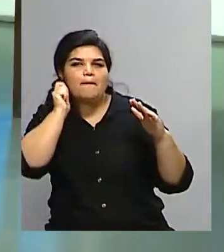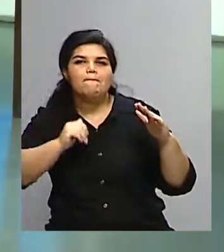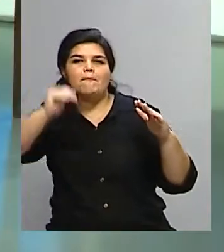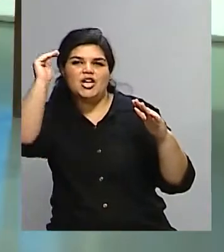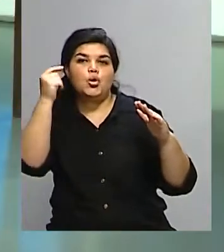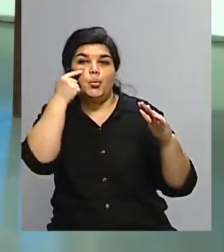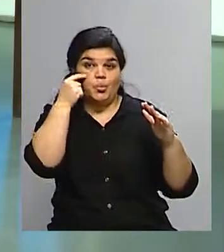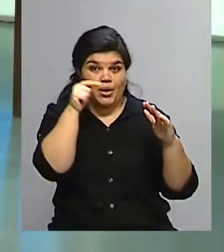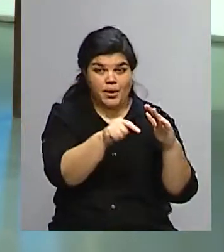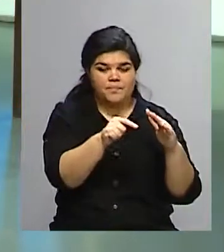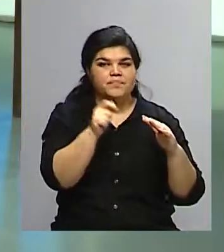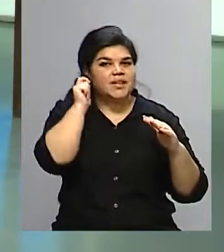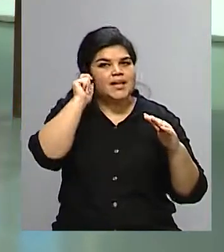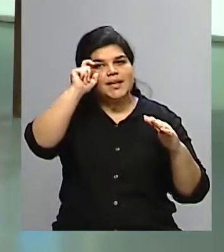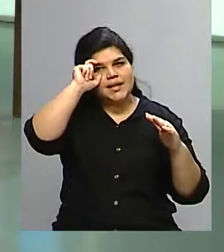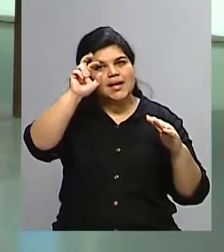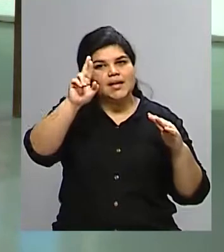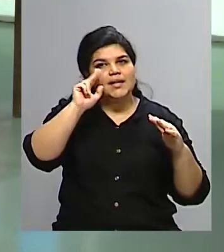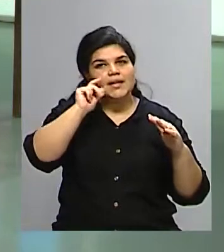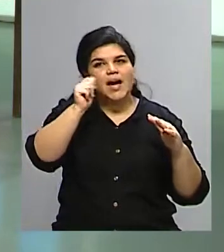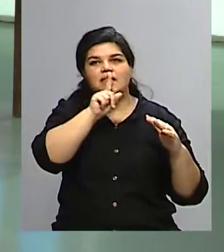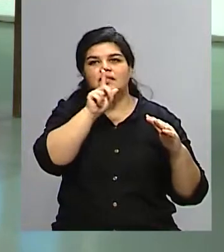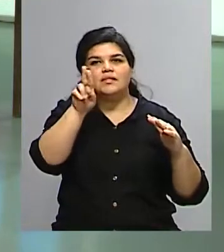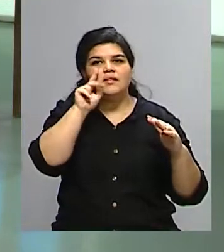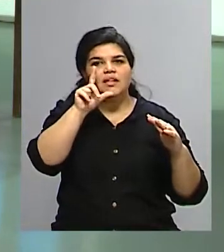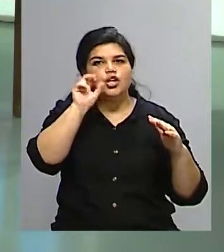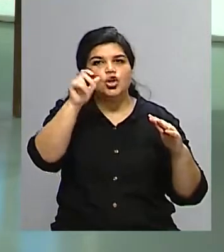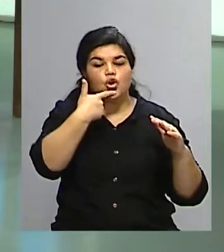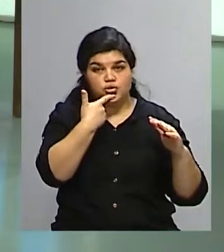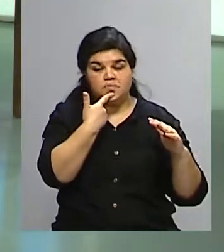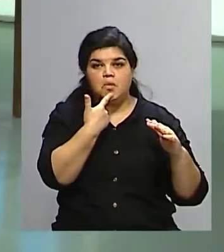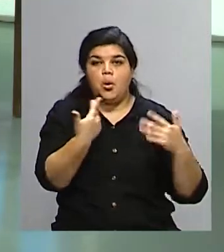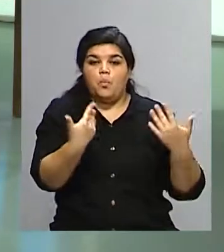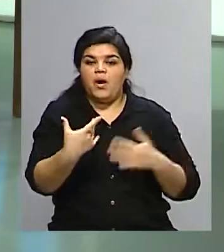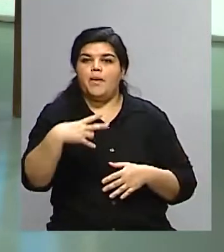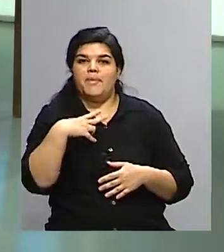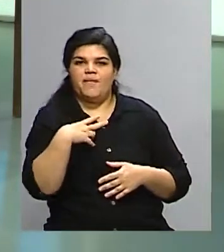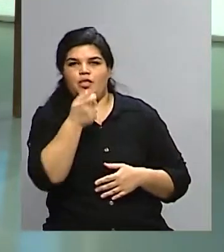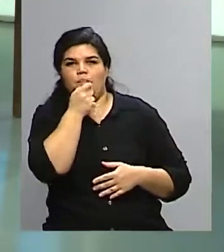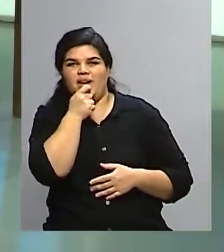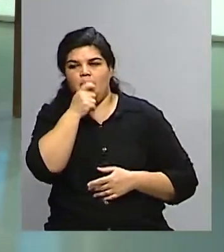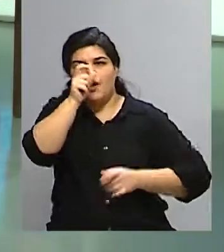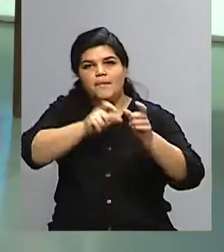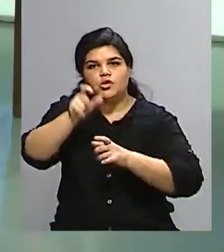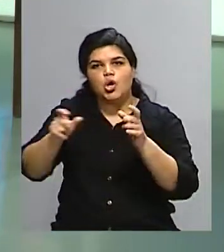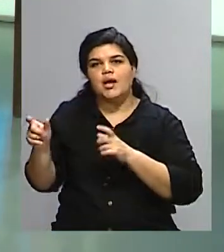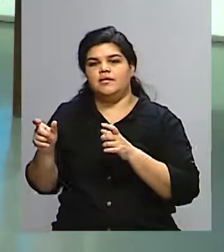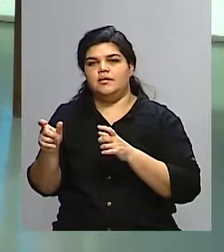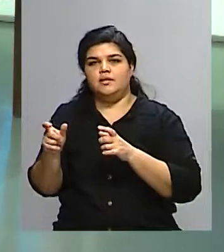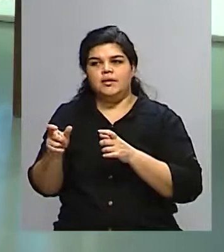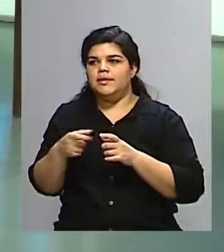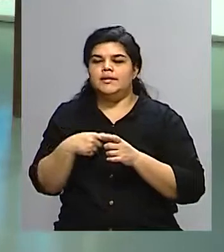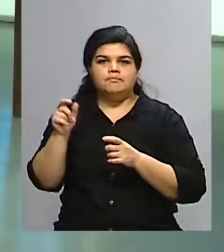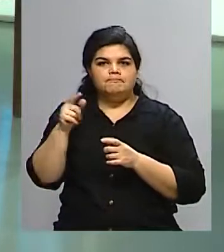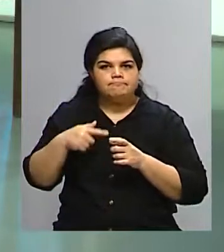provincial también tiene lugares donde pueden recurrir personas que no tienen, digamos, ningún tipo de asistencia, ayuda o la situación es difícil.